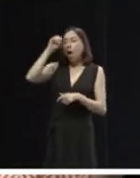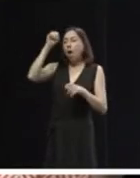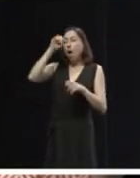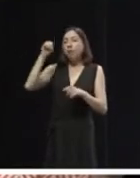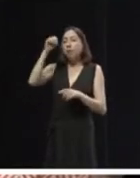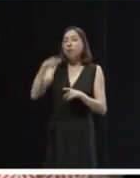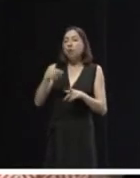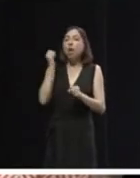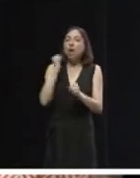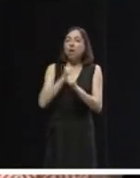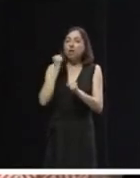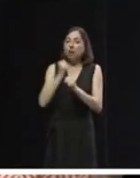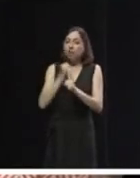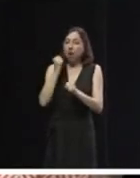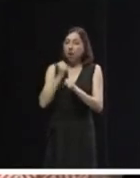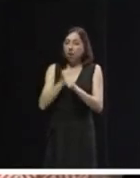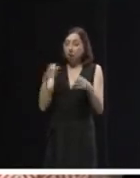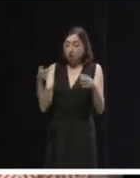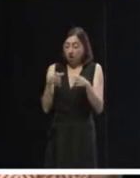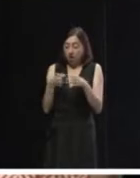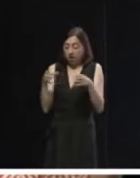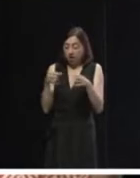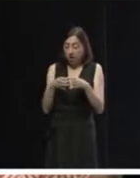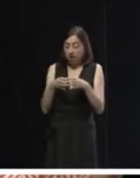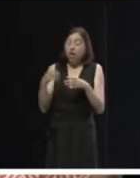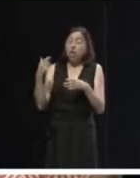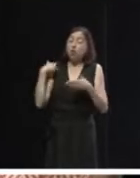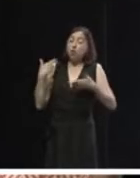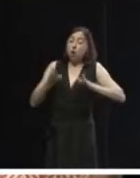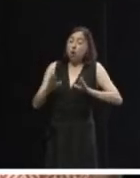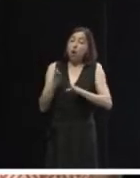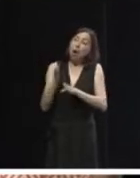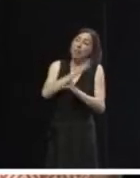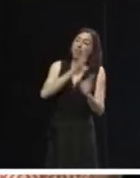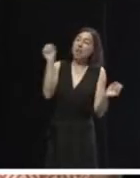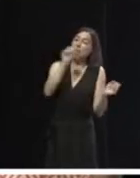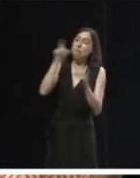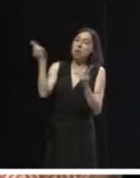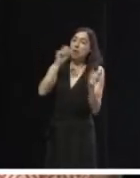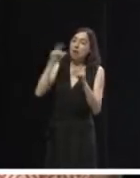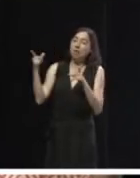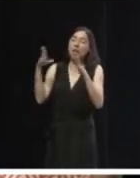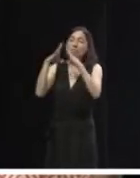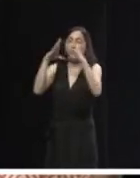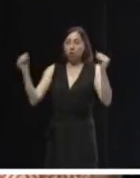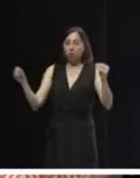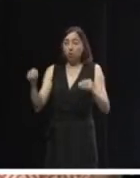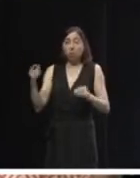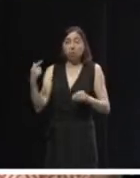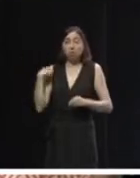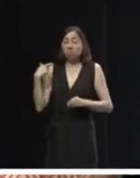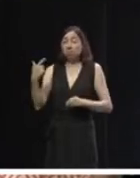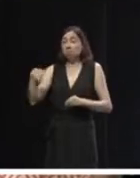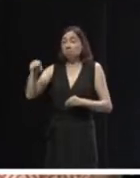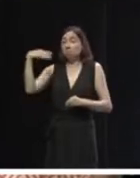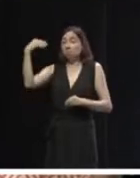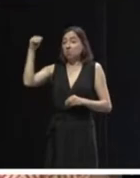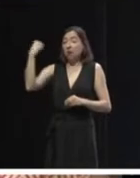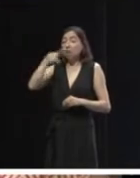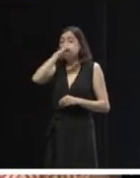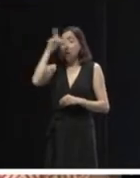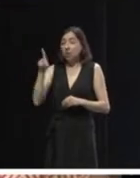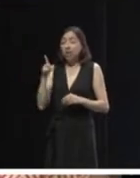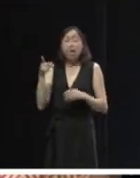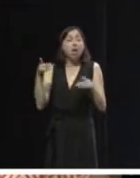lógicamente, de clase de un granaíno trasterrado, hijo de migrantes andaluces, un chico de barrio, como los compañeros y compañeras que luchan en los